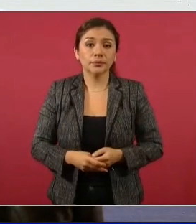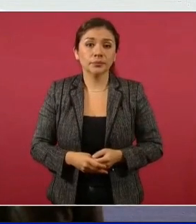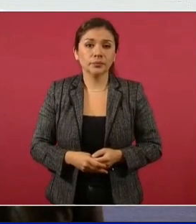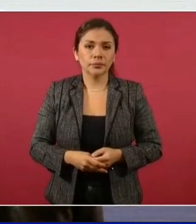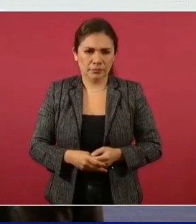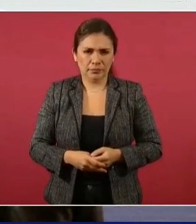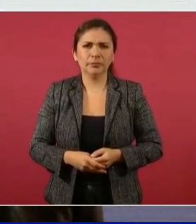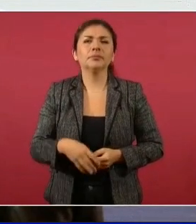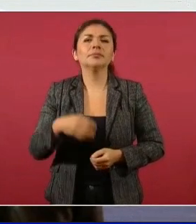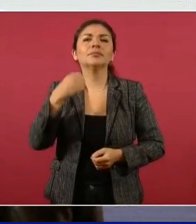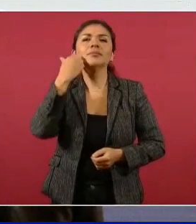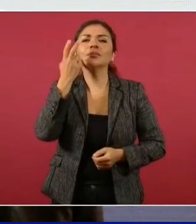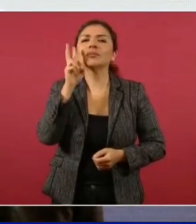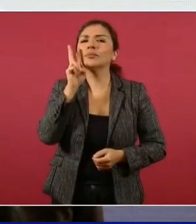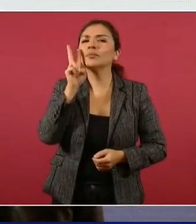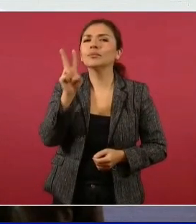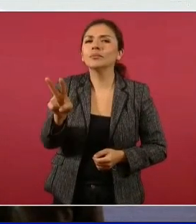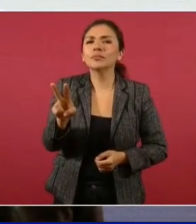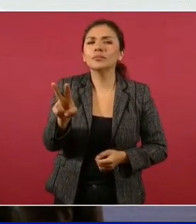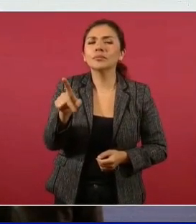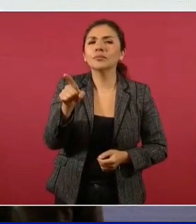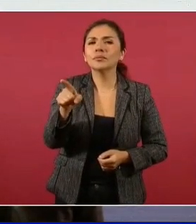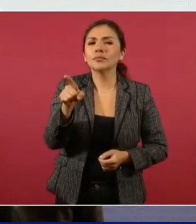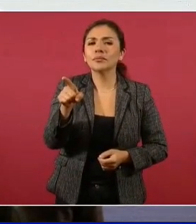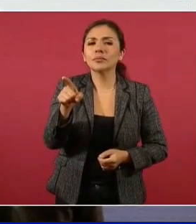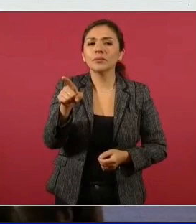A ver si tienes los